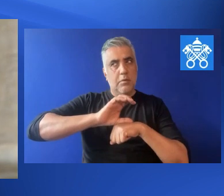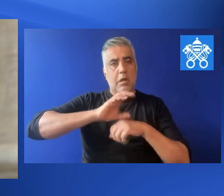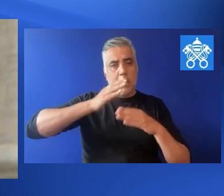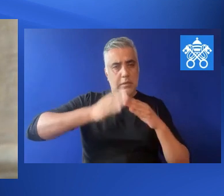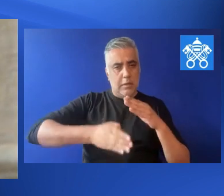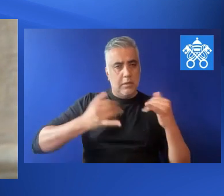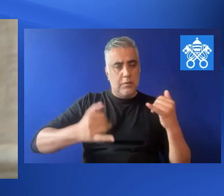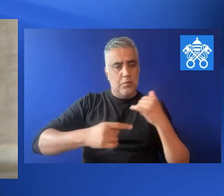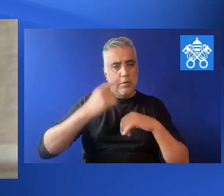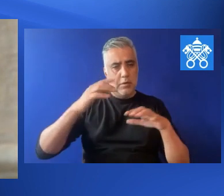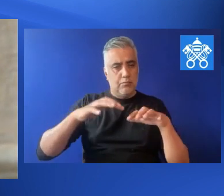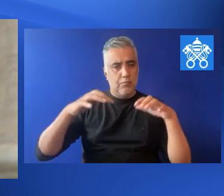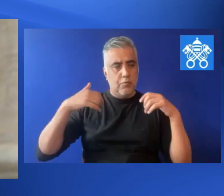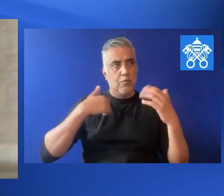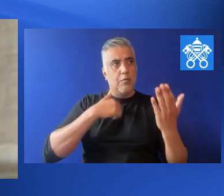de toda la Iglesia.